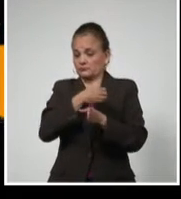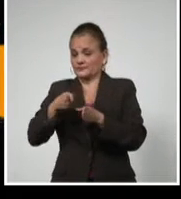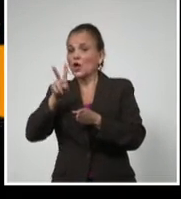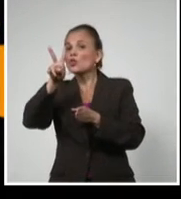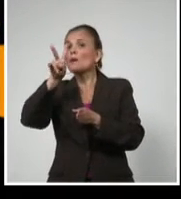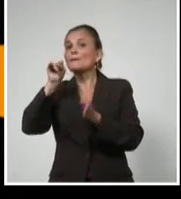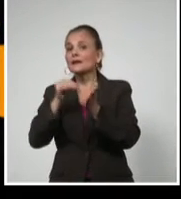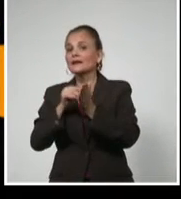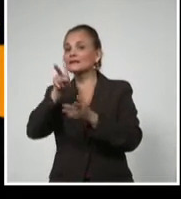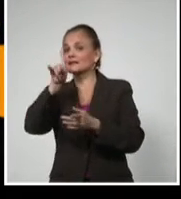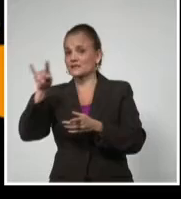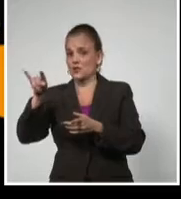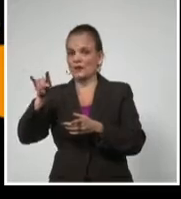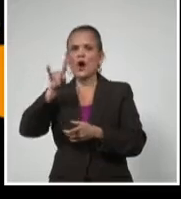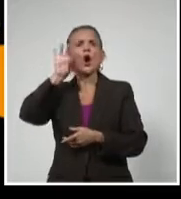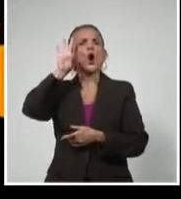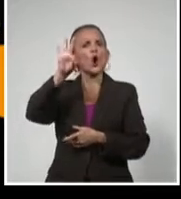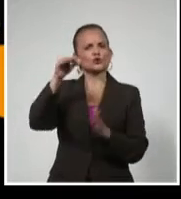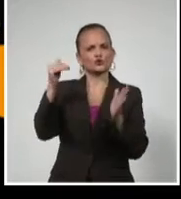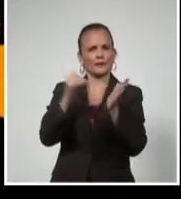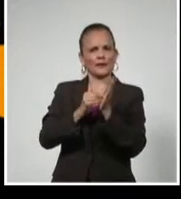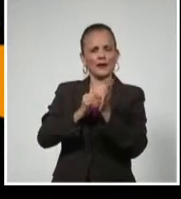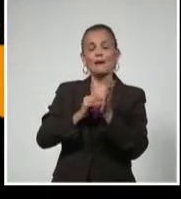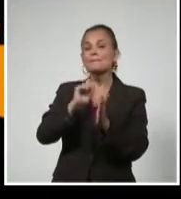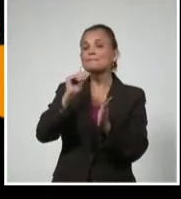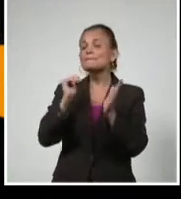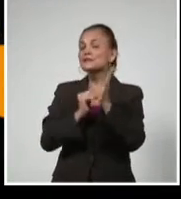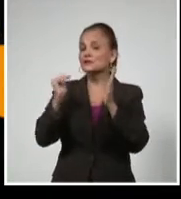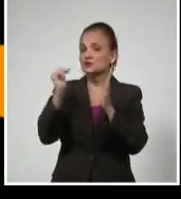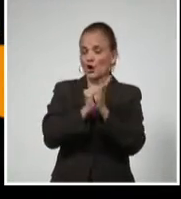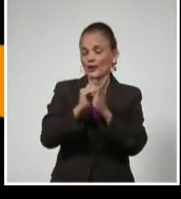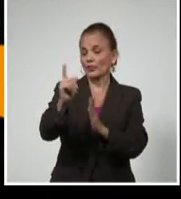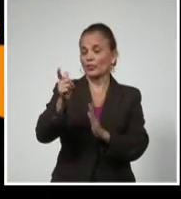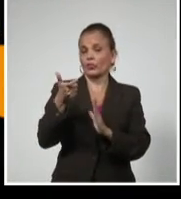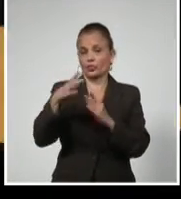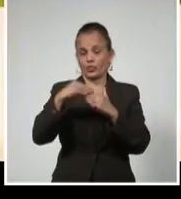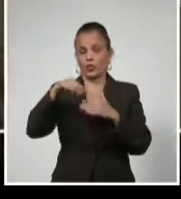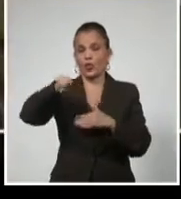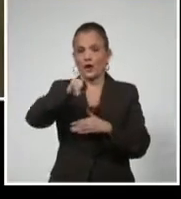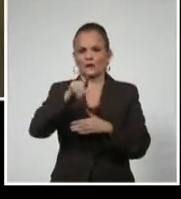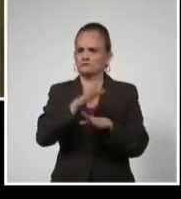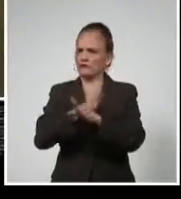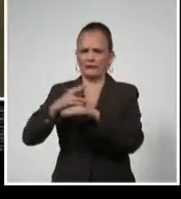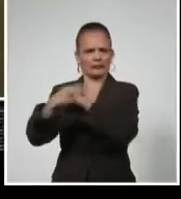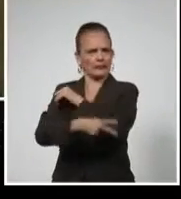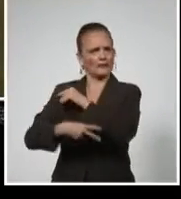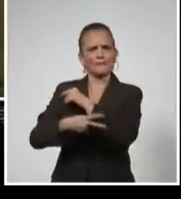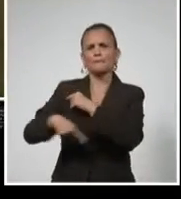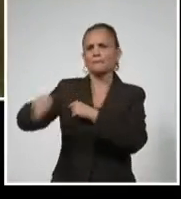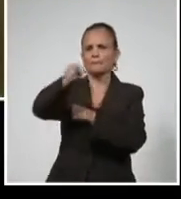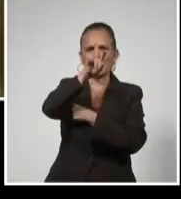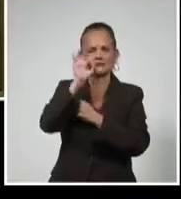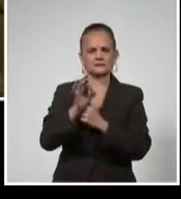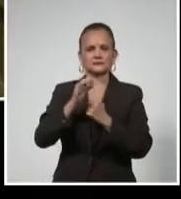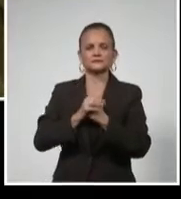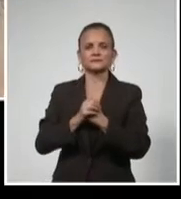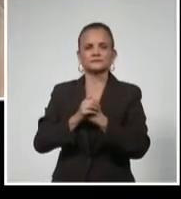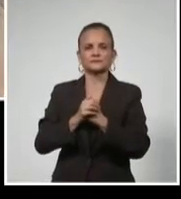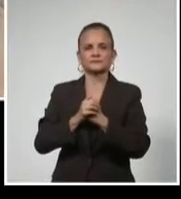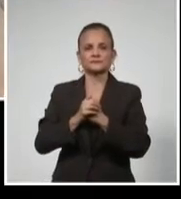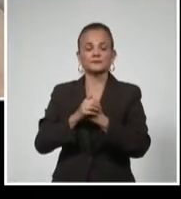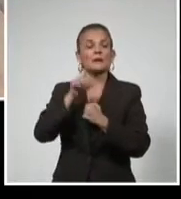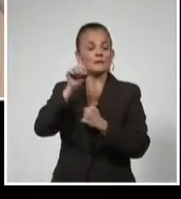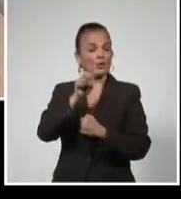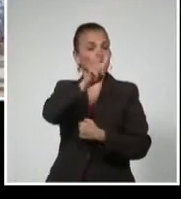por más de 8.000 millones de dólares con empresarios de 35 países. Solo entre octubre de 2018 y el mismo mes